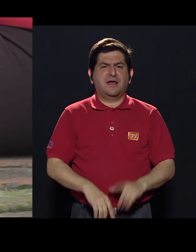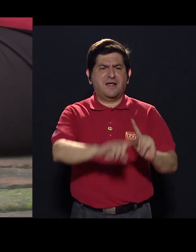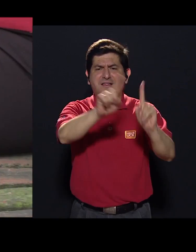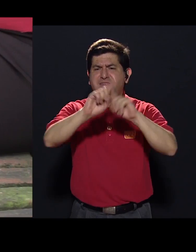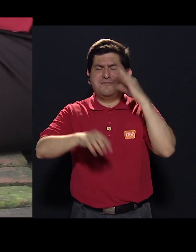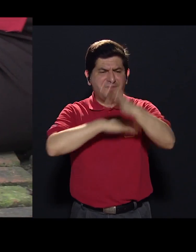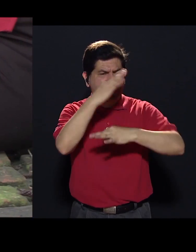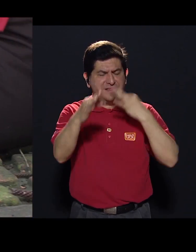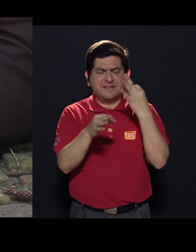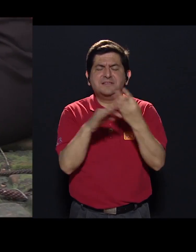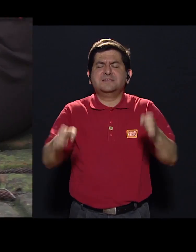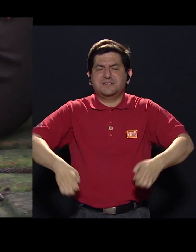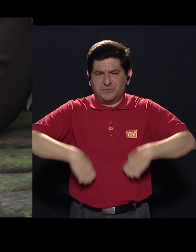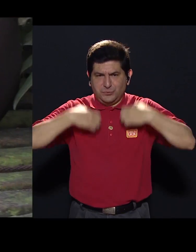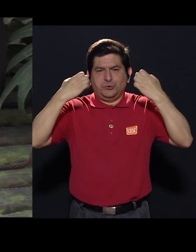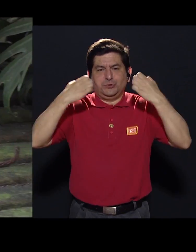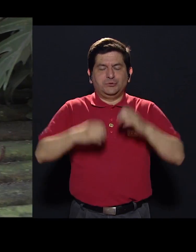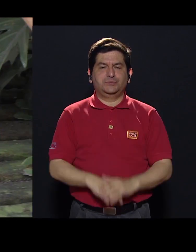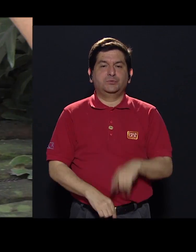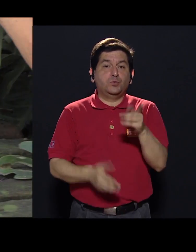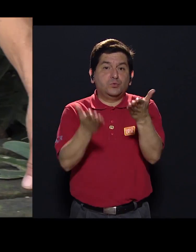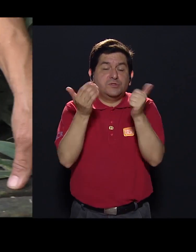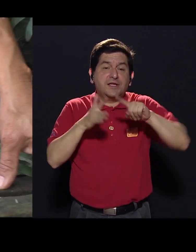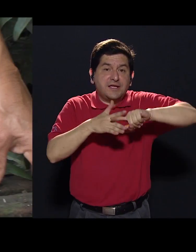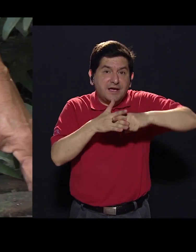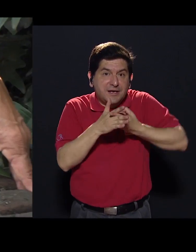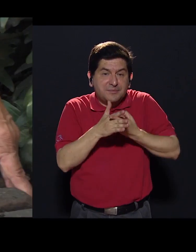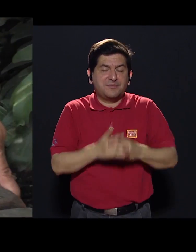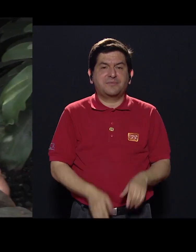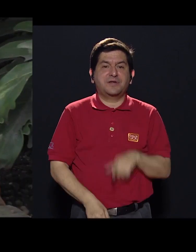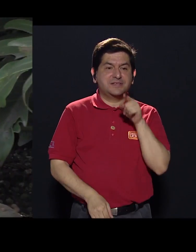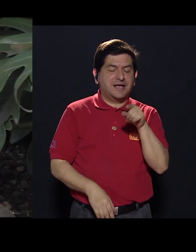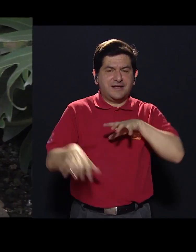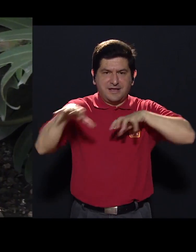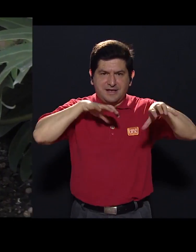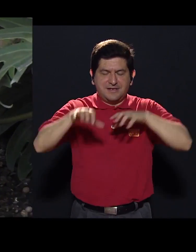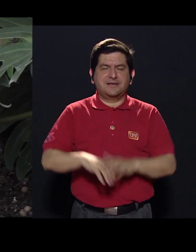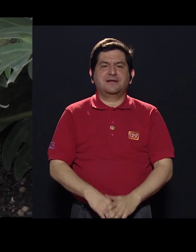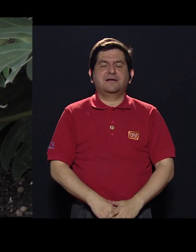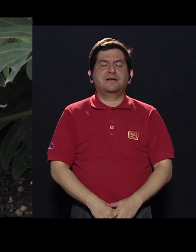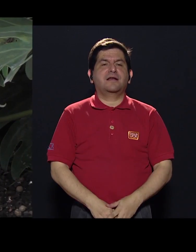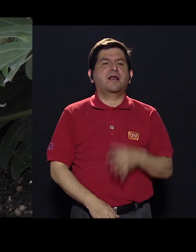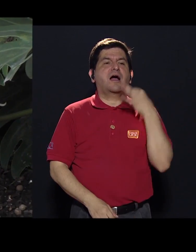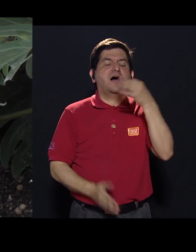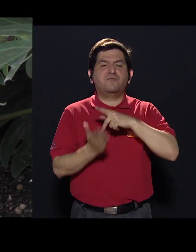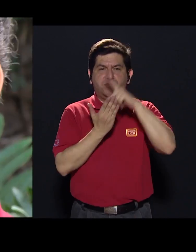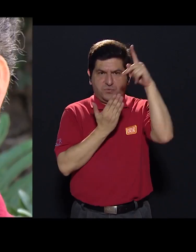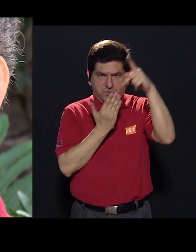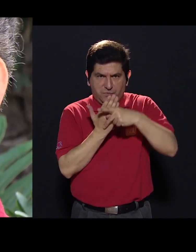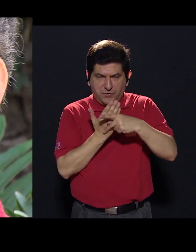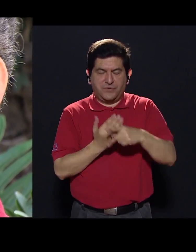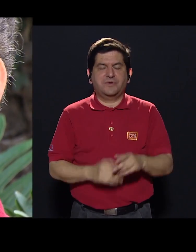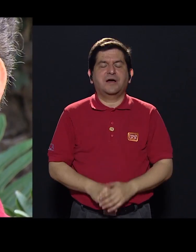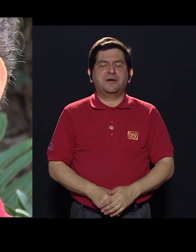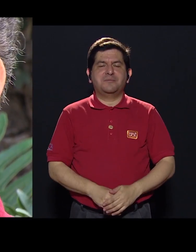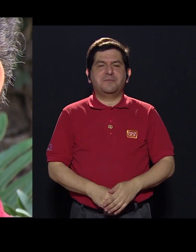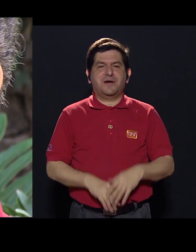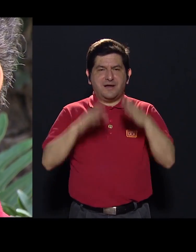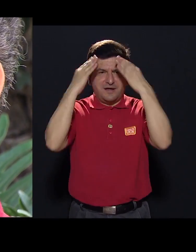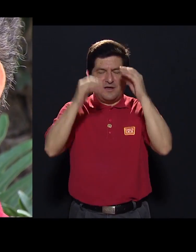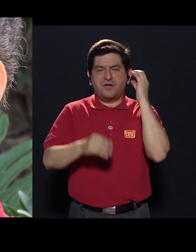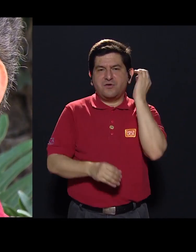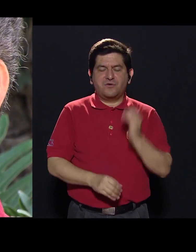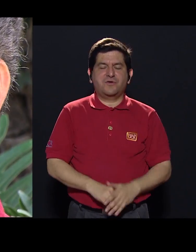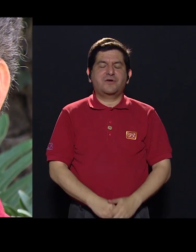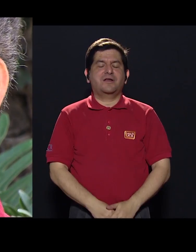necesidades. Esto pues existen muchas variedades de yoga. Si usted quiere empezar a ejercer esta disciplina, no se pierda las próximas ediciones de la Cápsula de